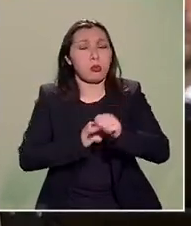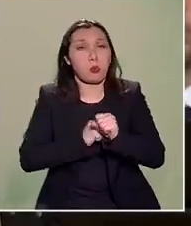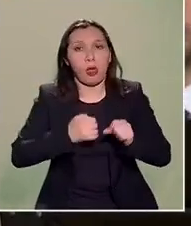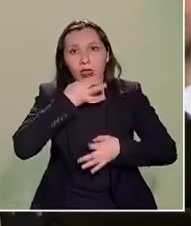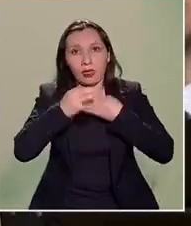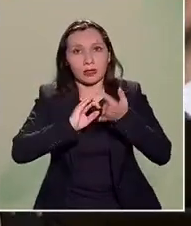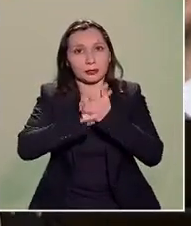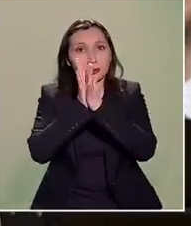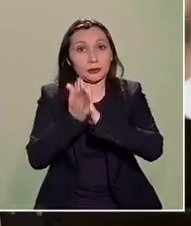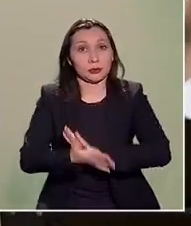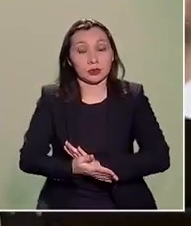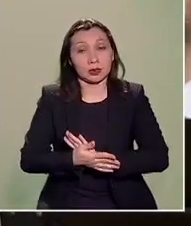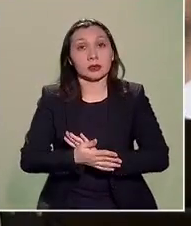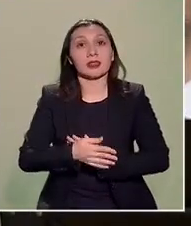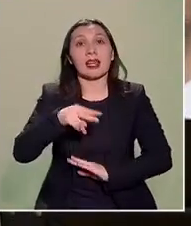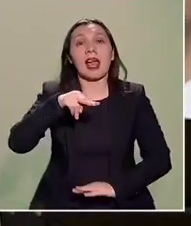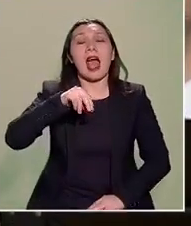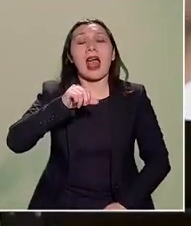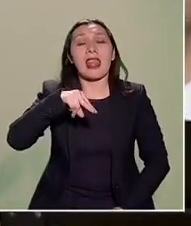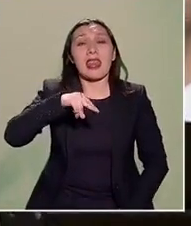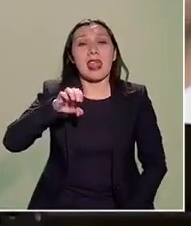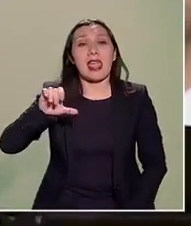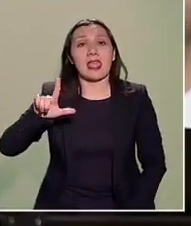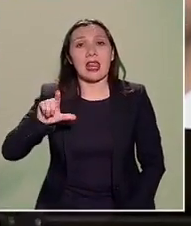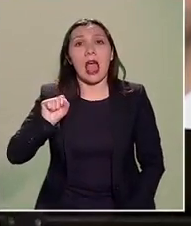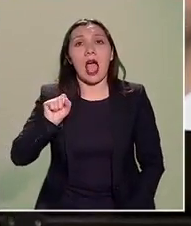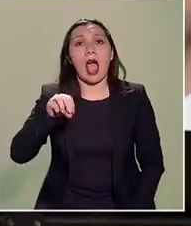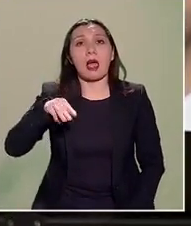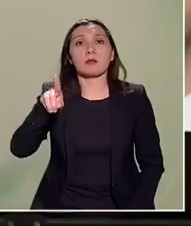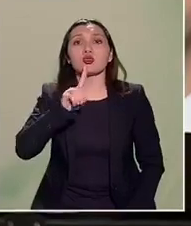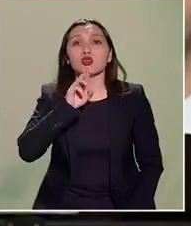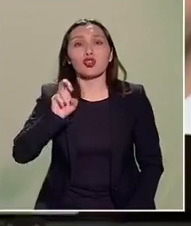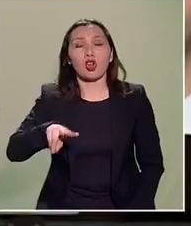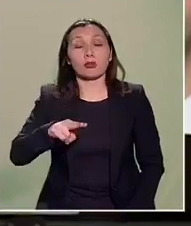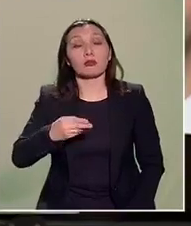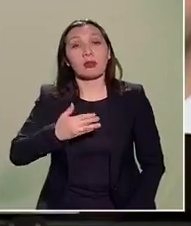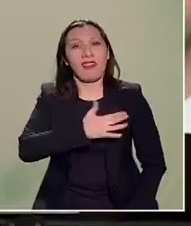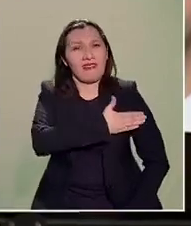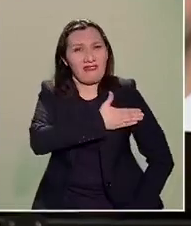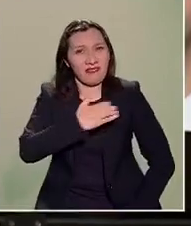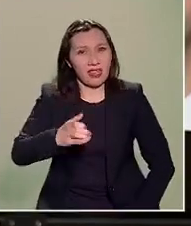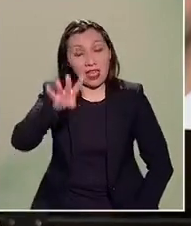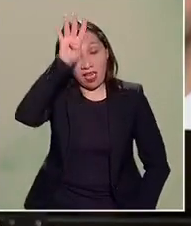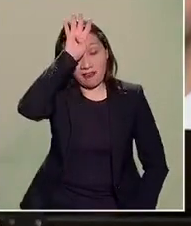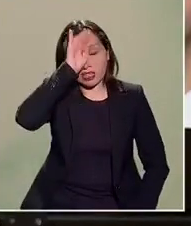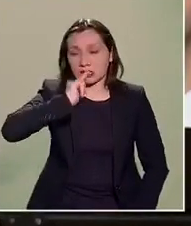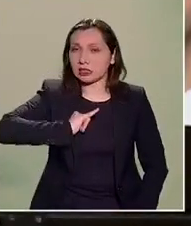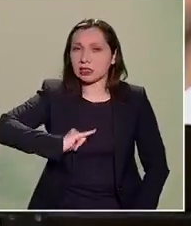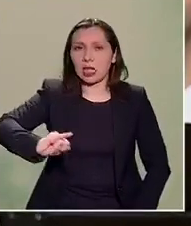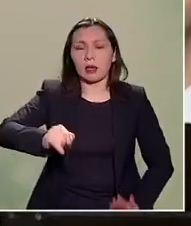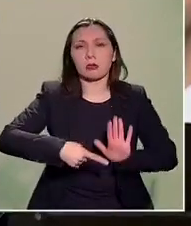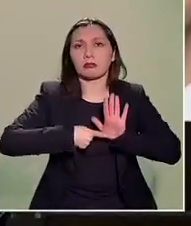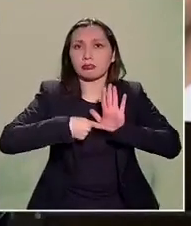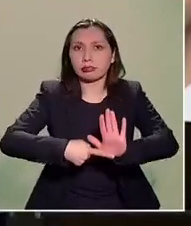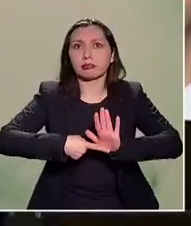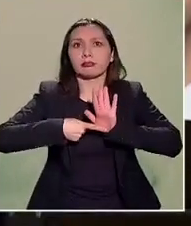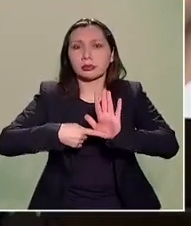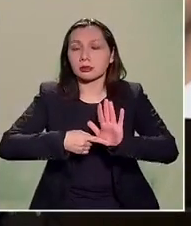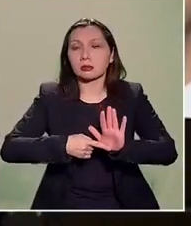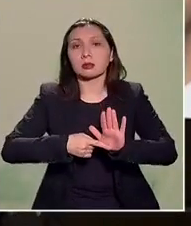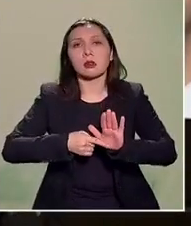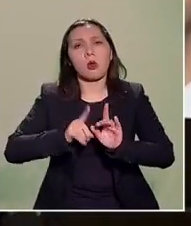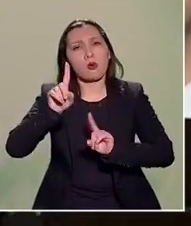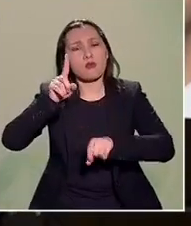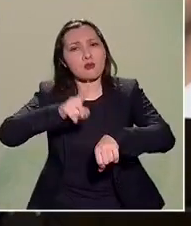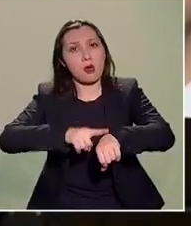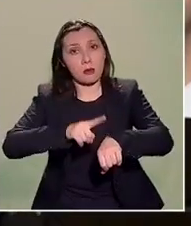el comandante ni la al trono su proverbial fe evangélica siempre le caracterizó y en cierta